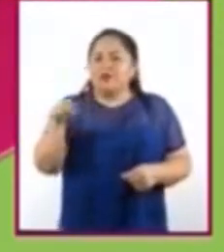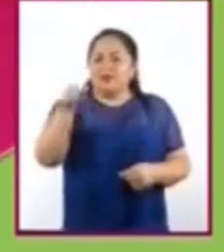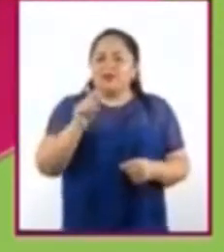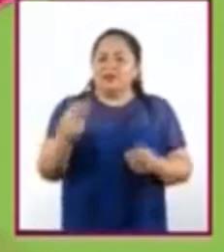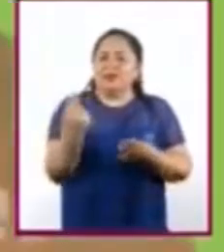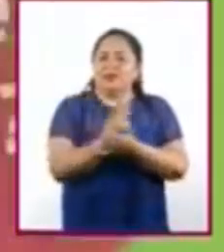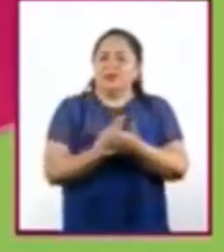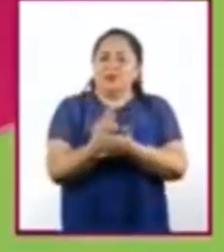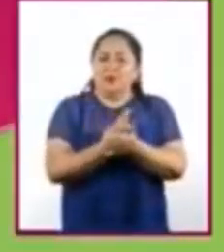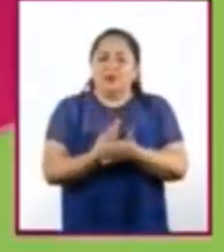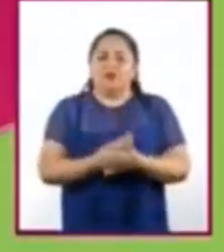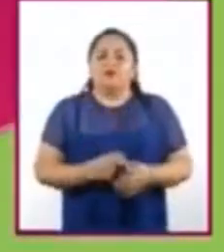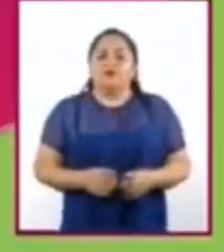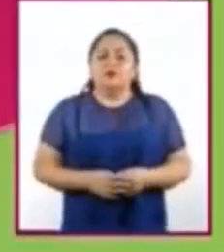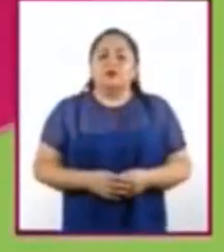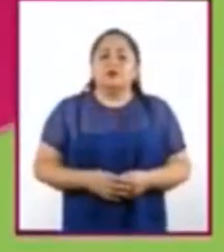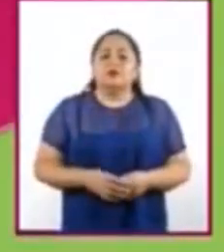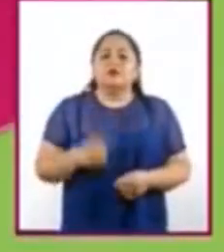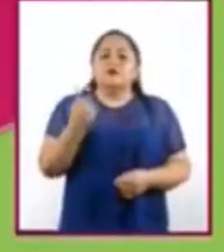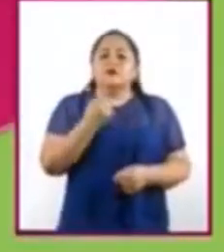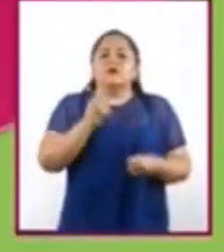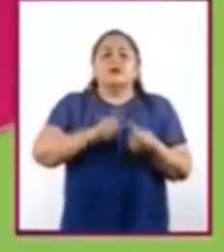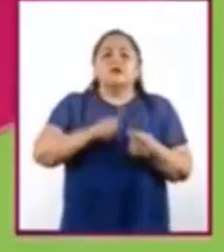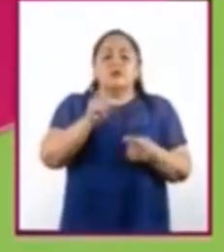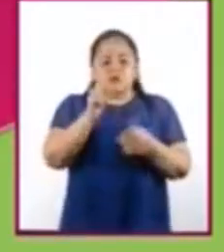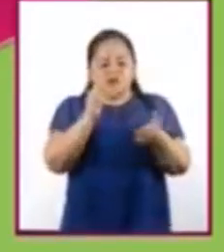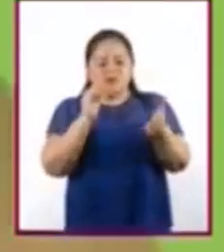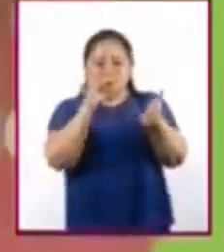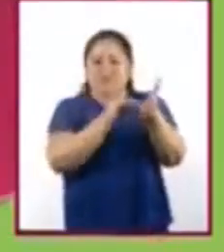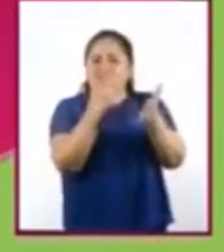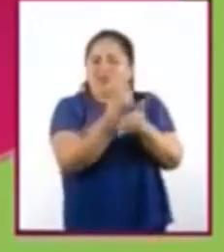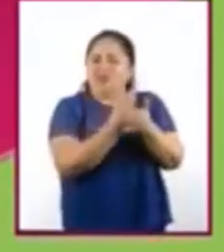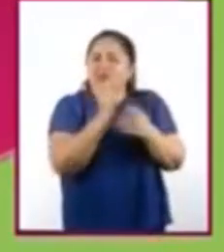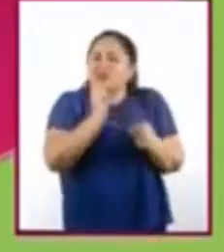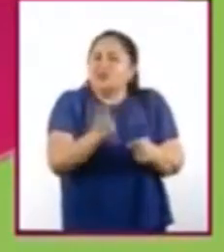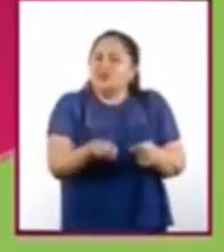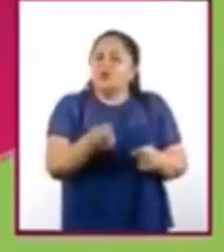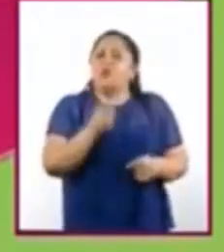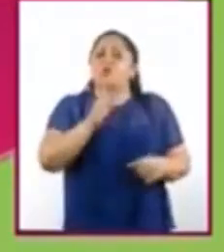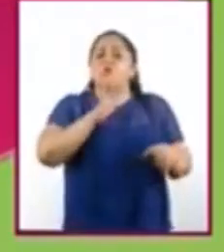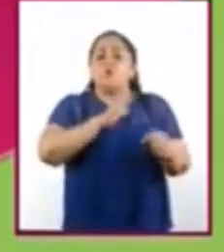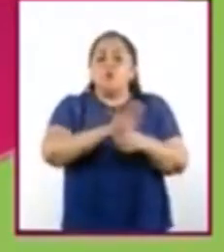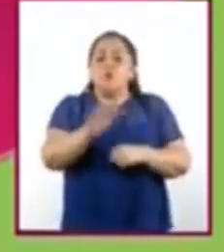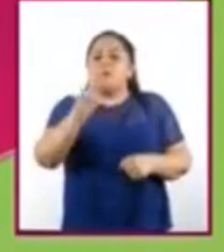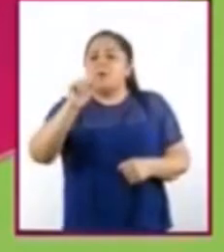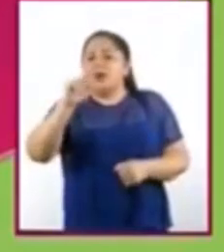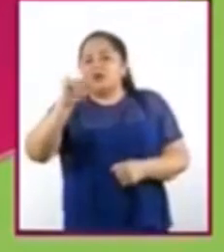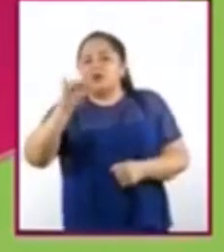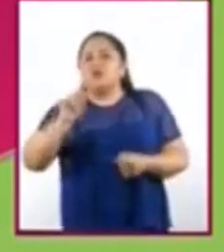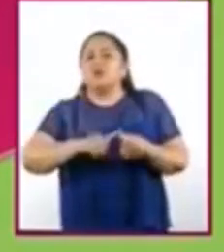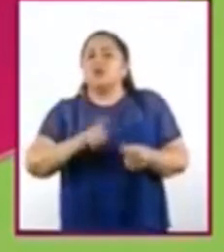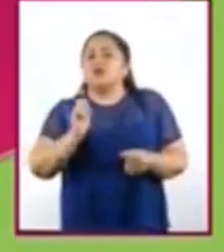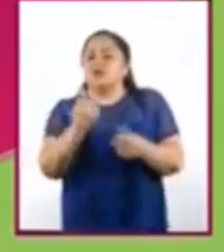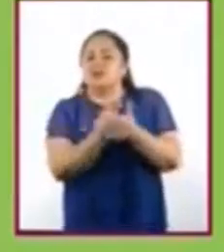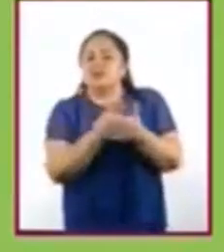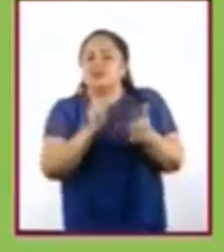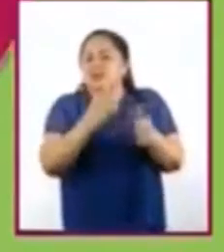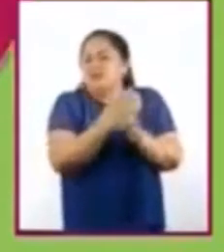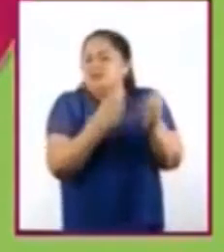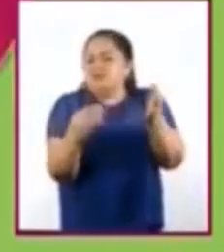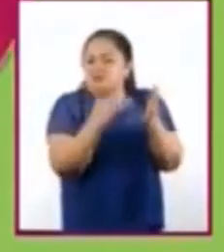el dibujante? ¿Qué repercusiones tuvo la caricatura? ¿A qué partido, secta o fracción pertenecía el